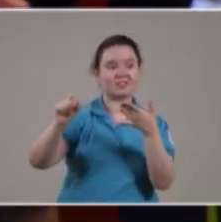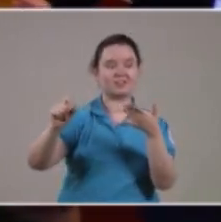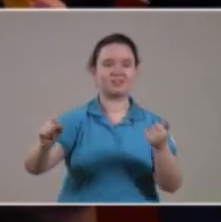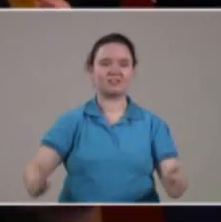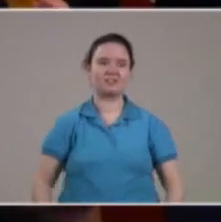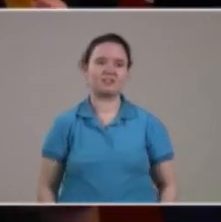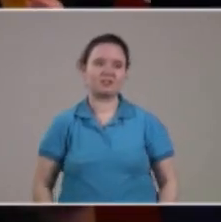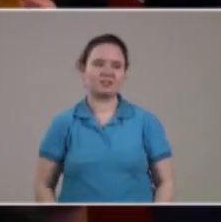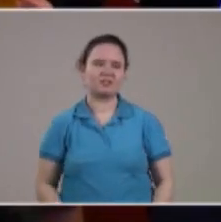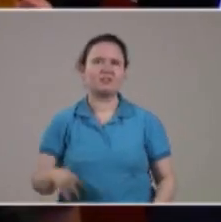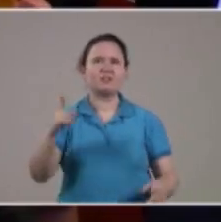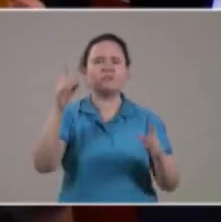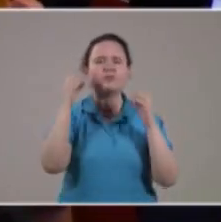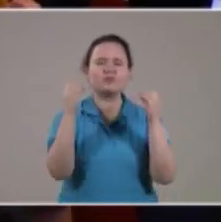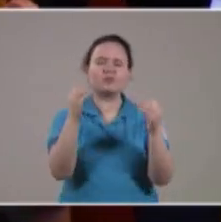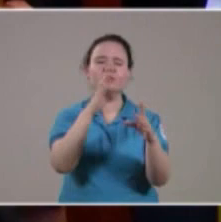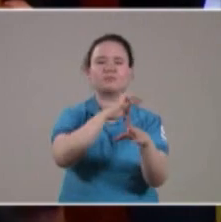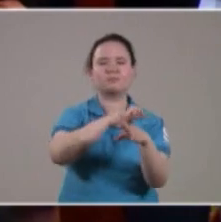purifícame